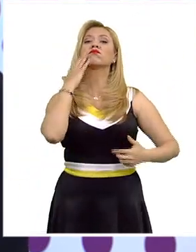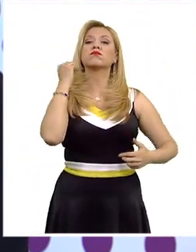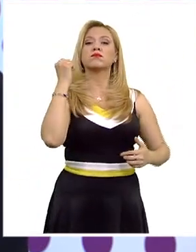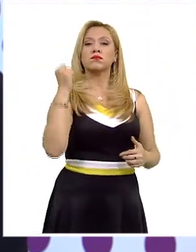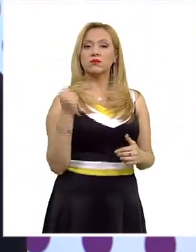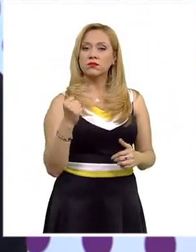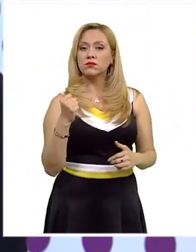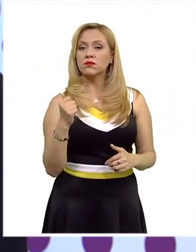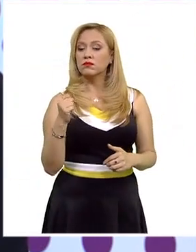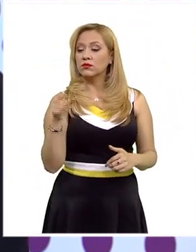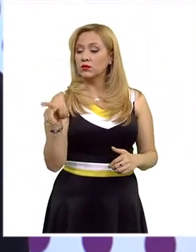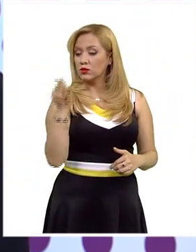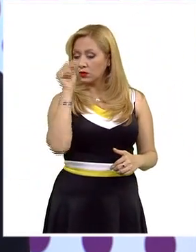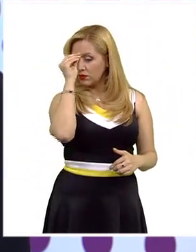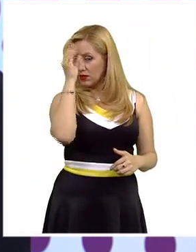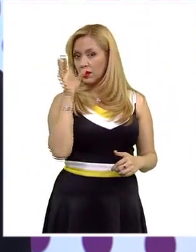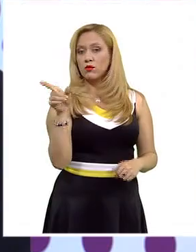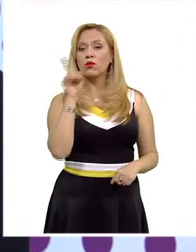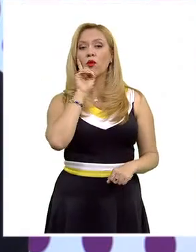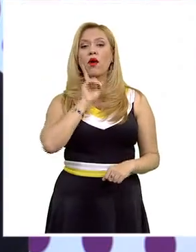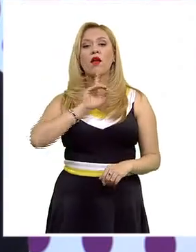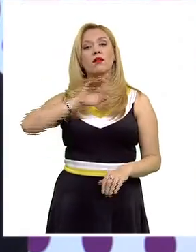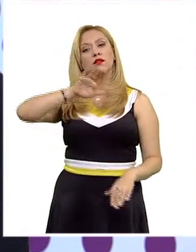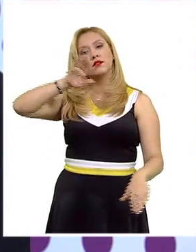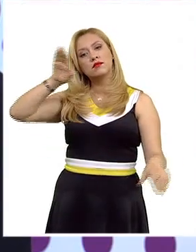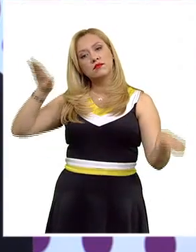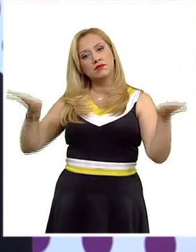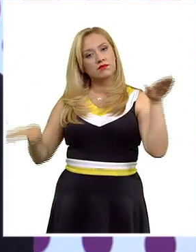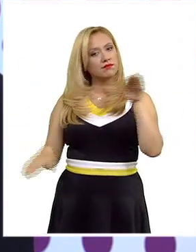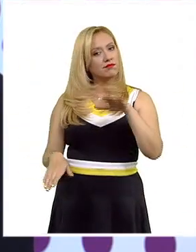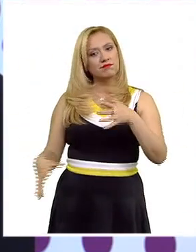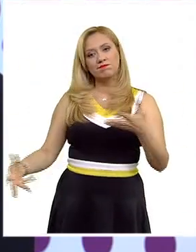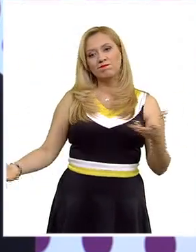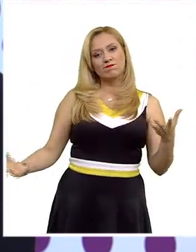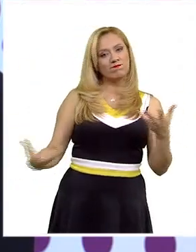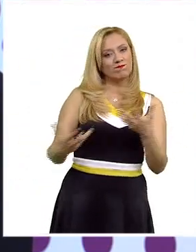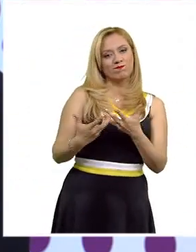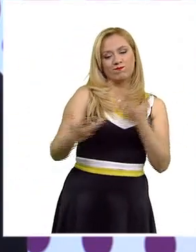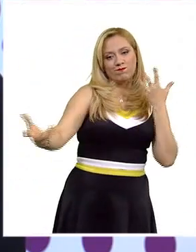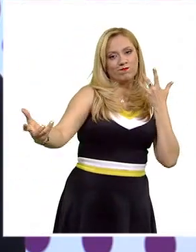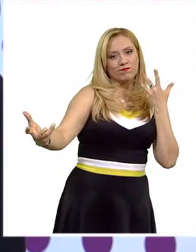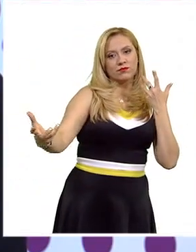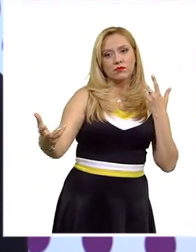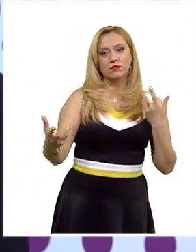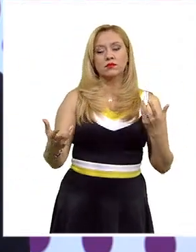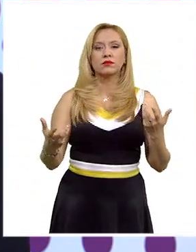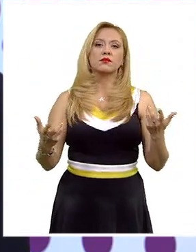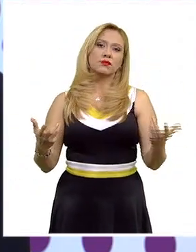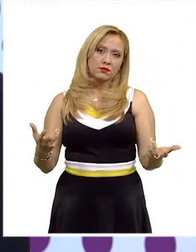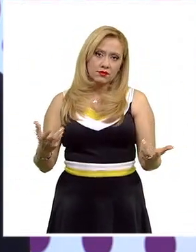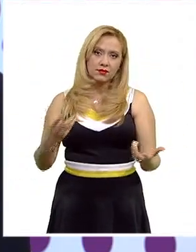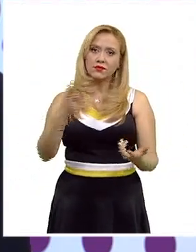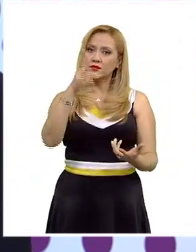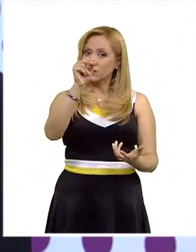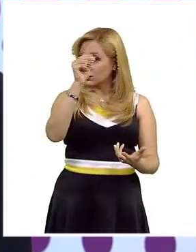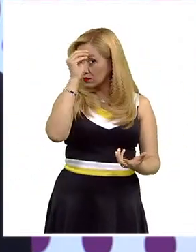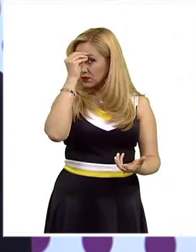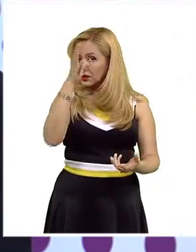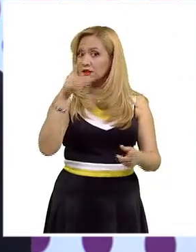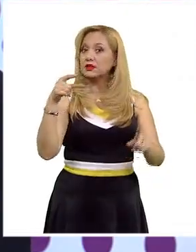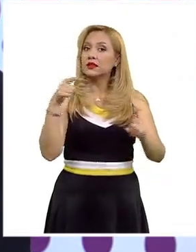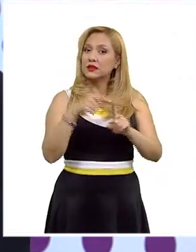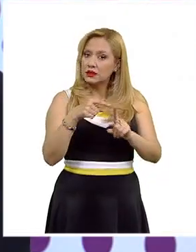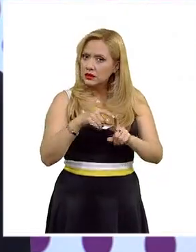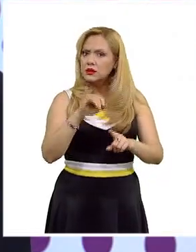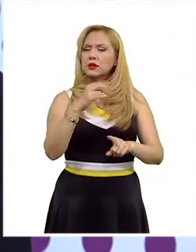y como te recuerdo que tú eres mujer y que como mujer no perteneces en este espacio. Entonces creo que es importante recordar eso, que si